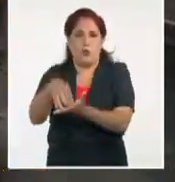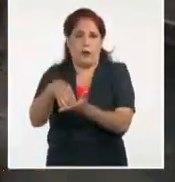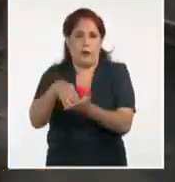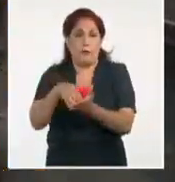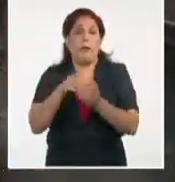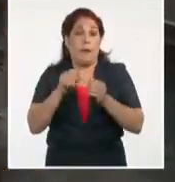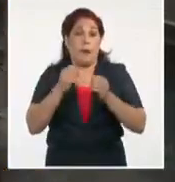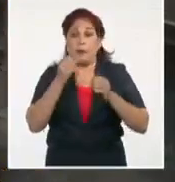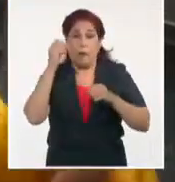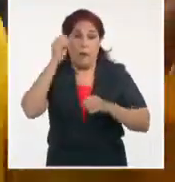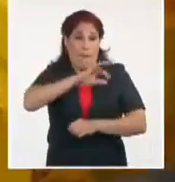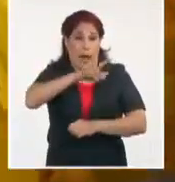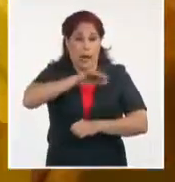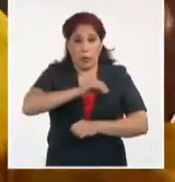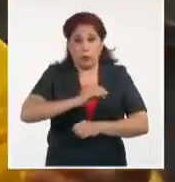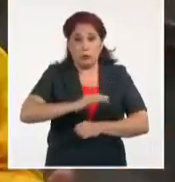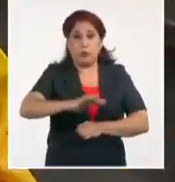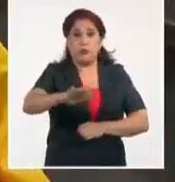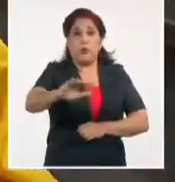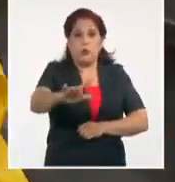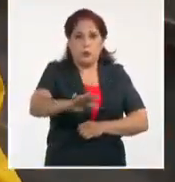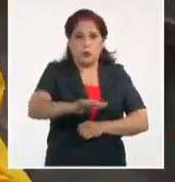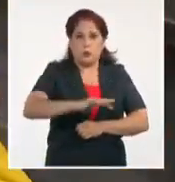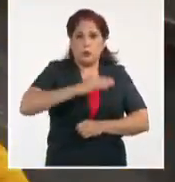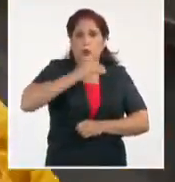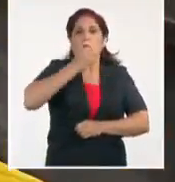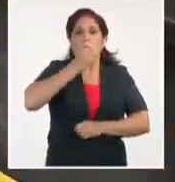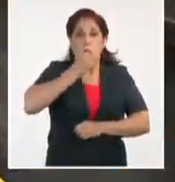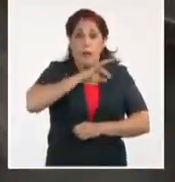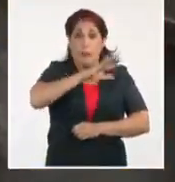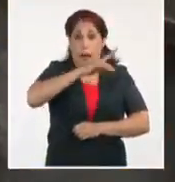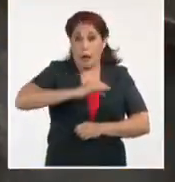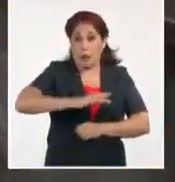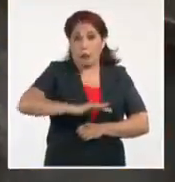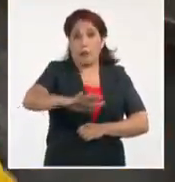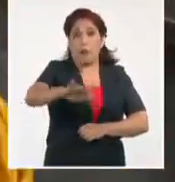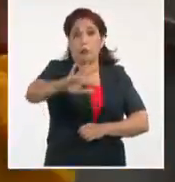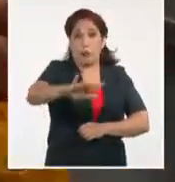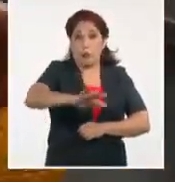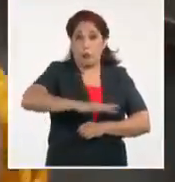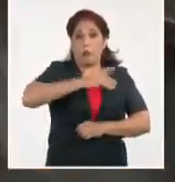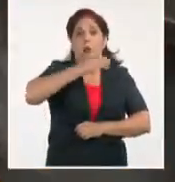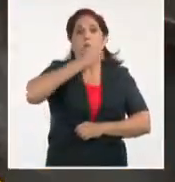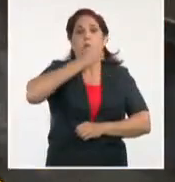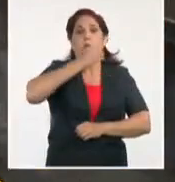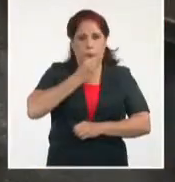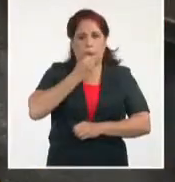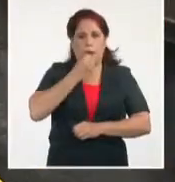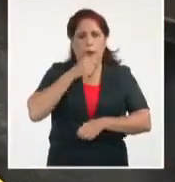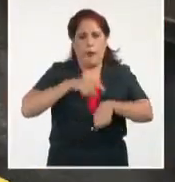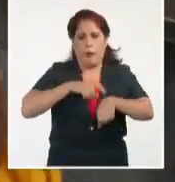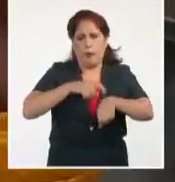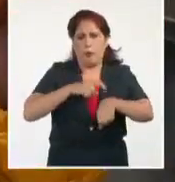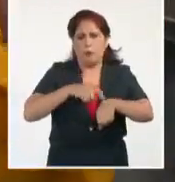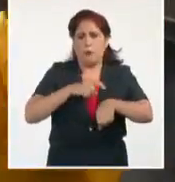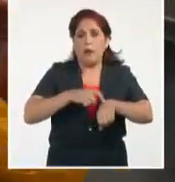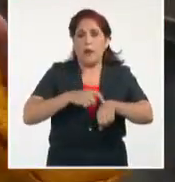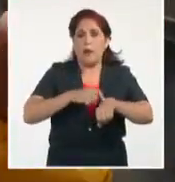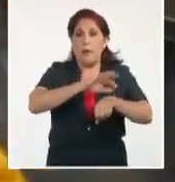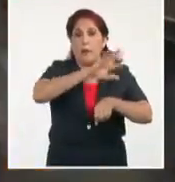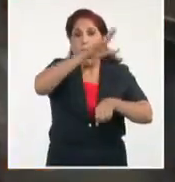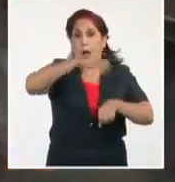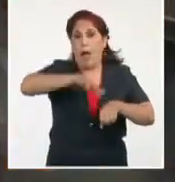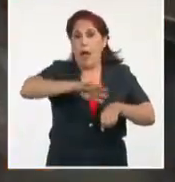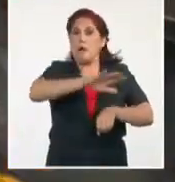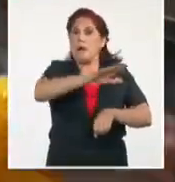a partir del escurrimiento de toda la agua, del agua que está vertiendo, y de los horarios de la marea alta, que hay que